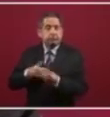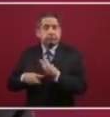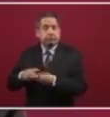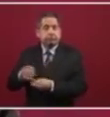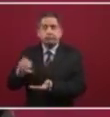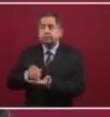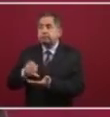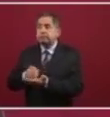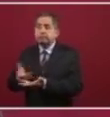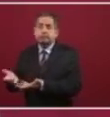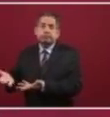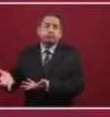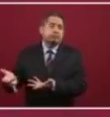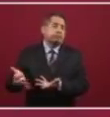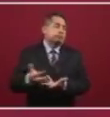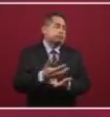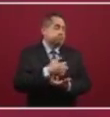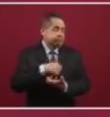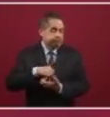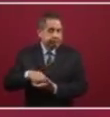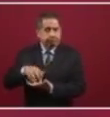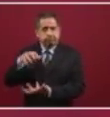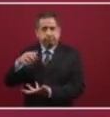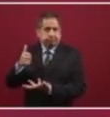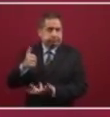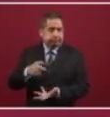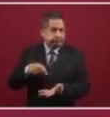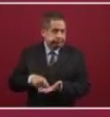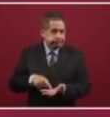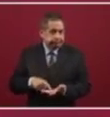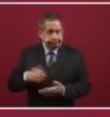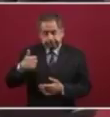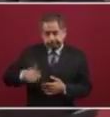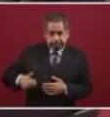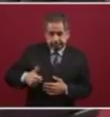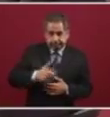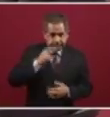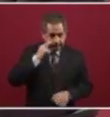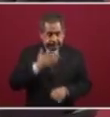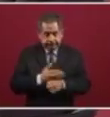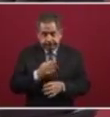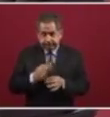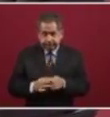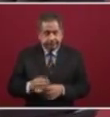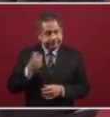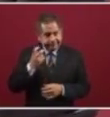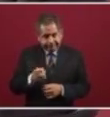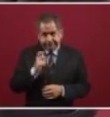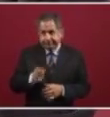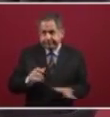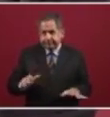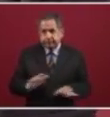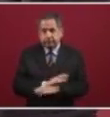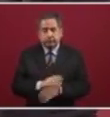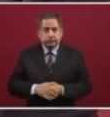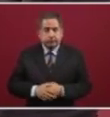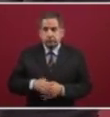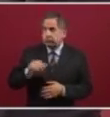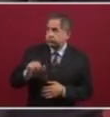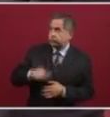que todos debemos de cumplir con nuestra responsabilidad. Eso es parte del cambio. En otros